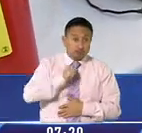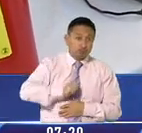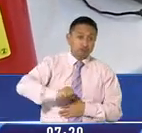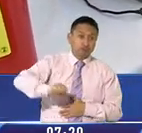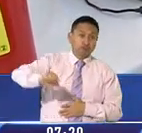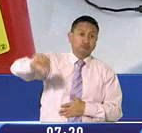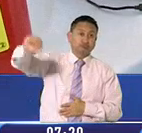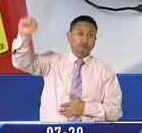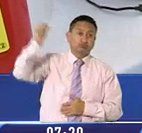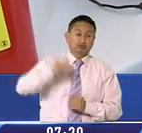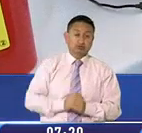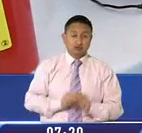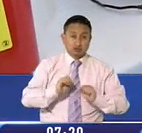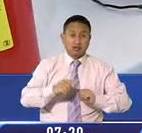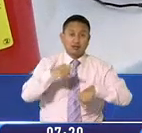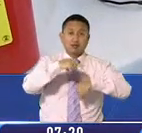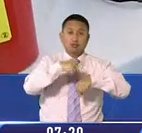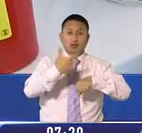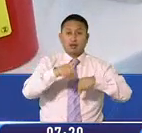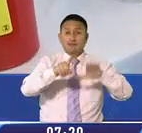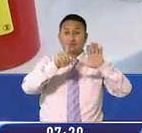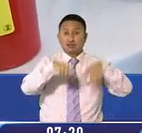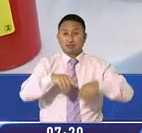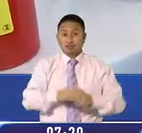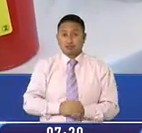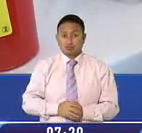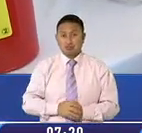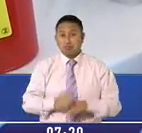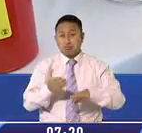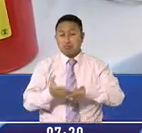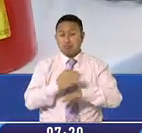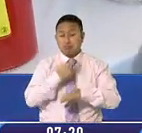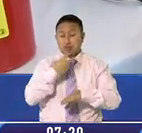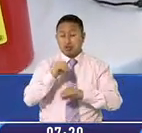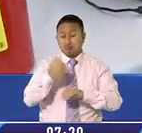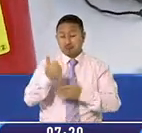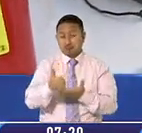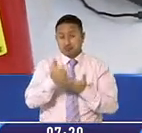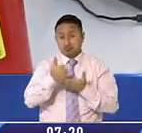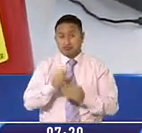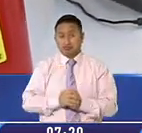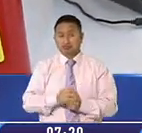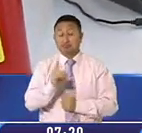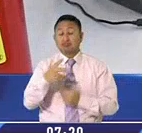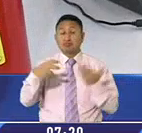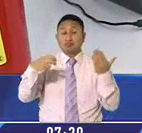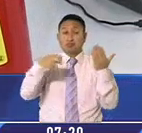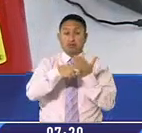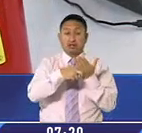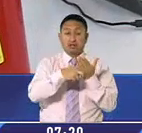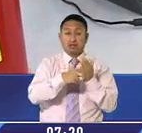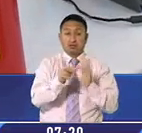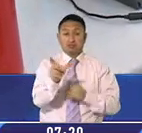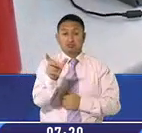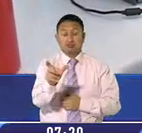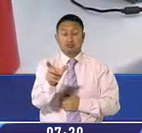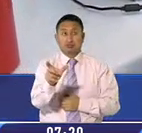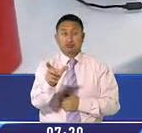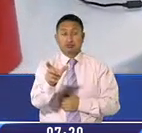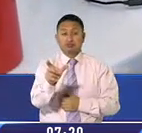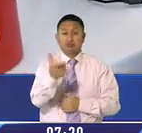6 meses. Entonces, con el registro del viaje nos ayudaron. El pasaje, el registro, el carnet de vacunación para